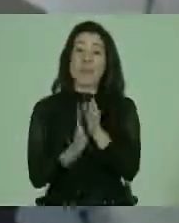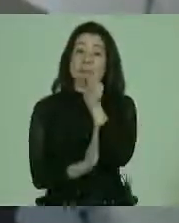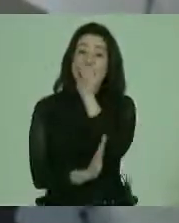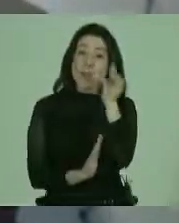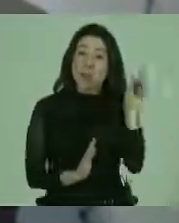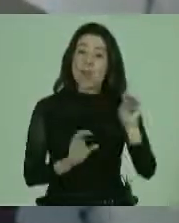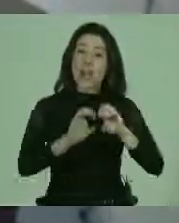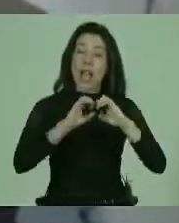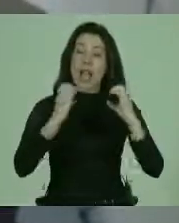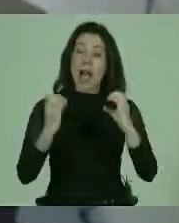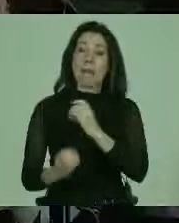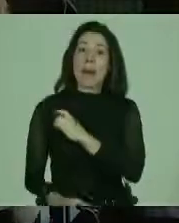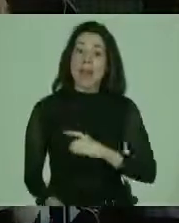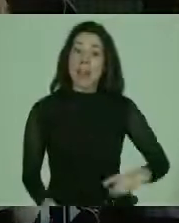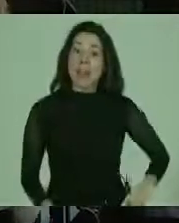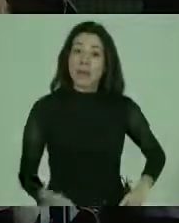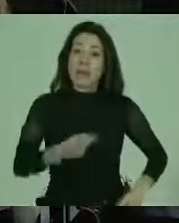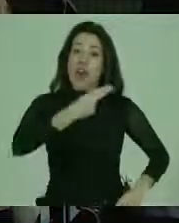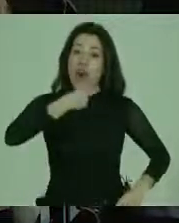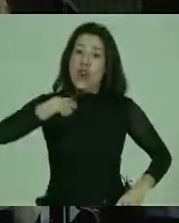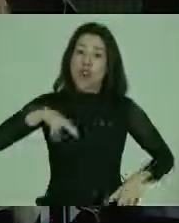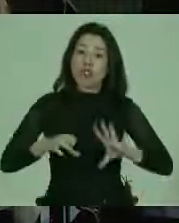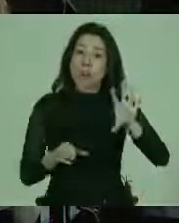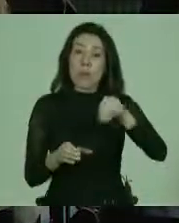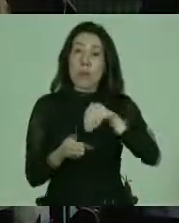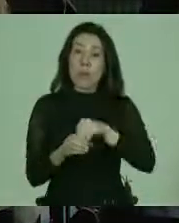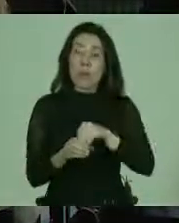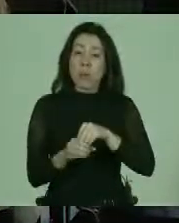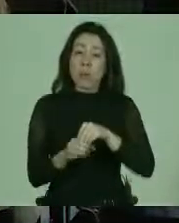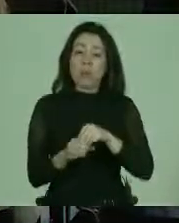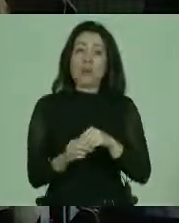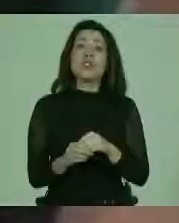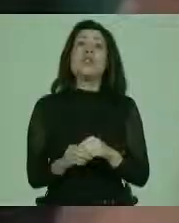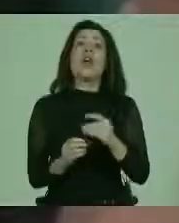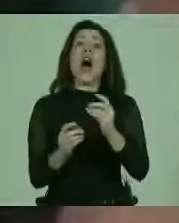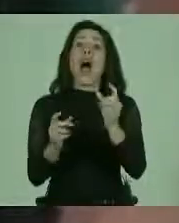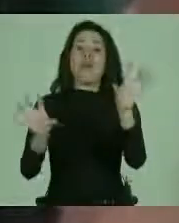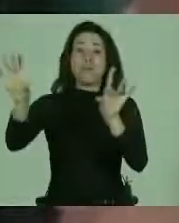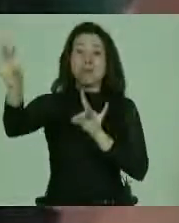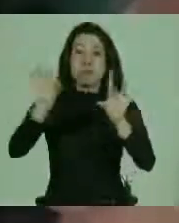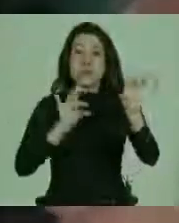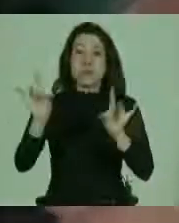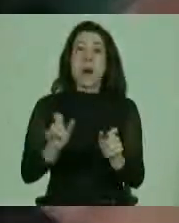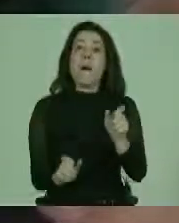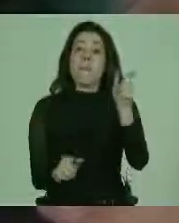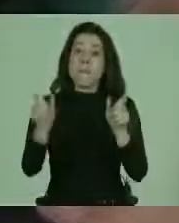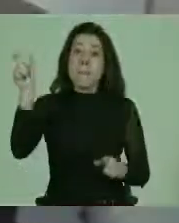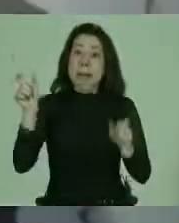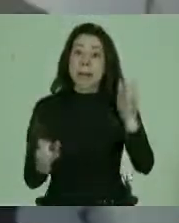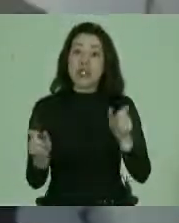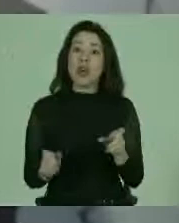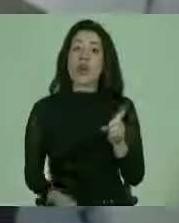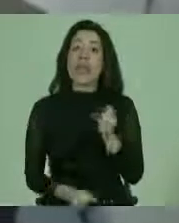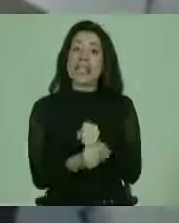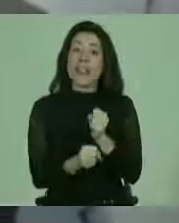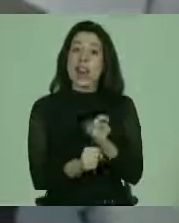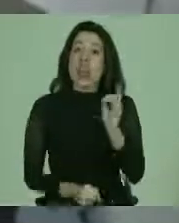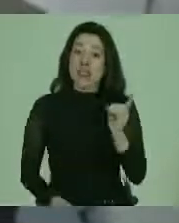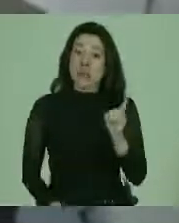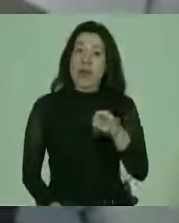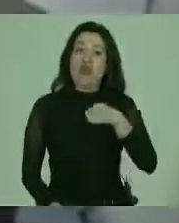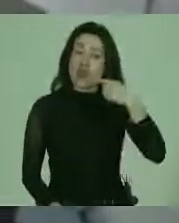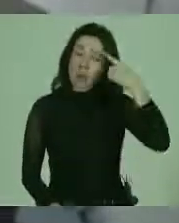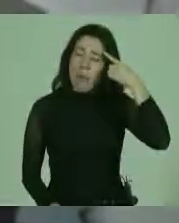biblioteca como la cámara de diputados hemos incorporado a nuestras filas personas con discapacidad Porque no solo